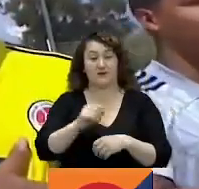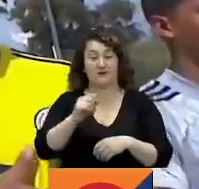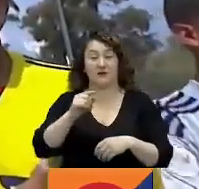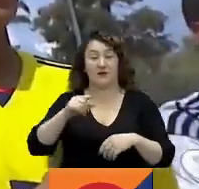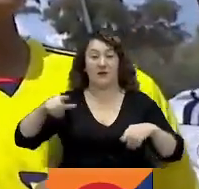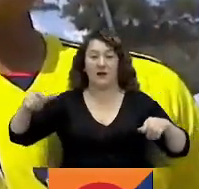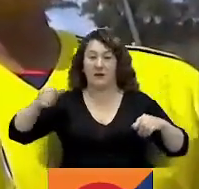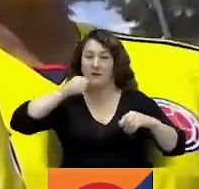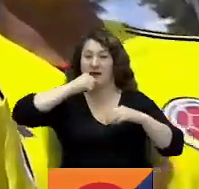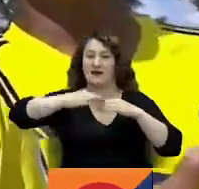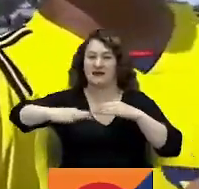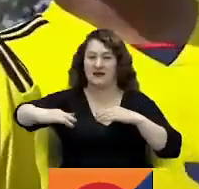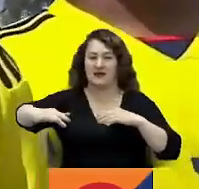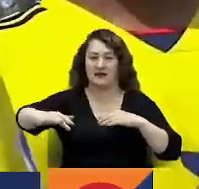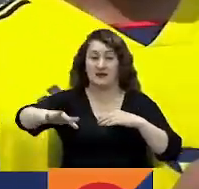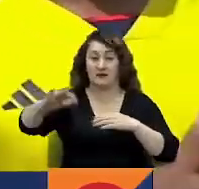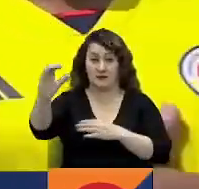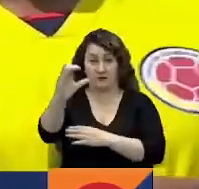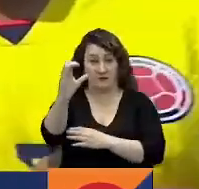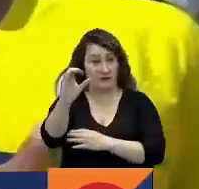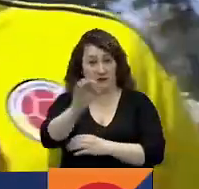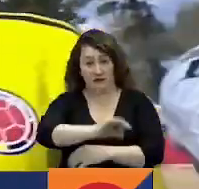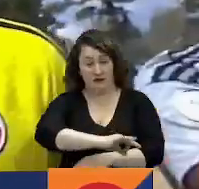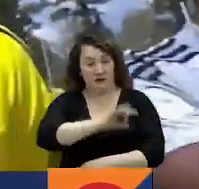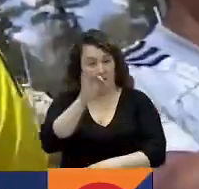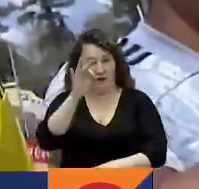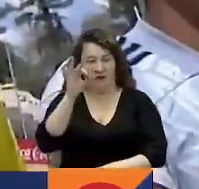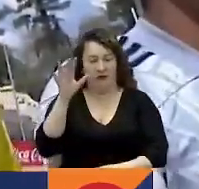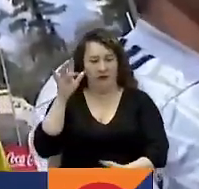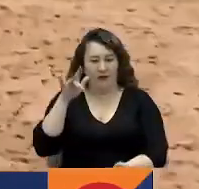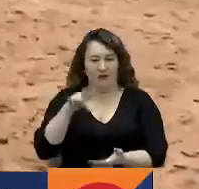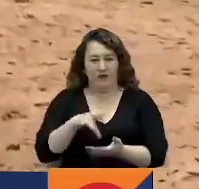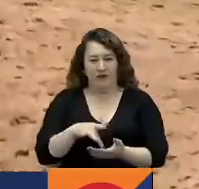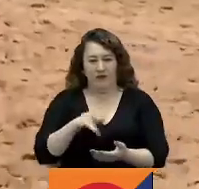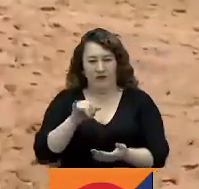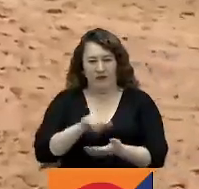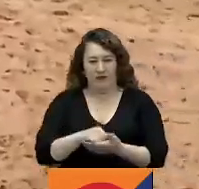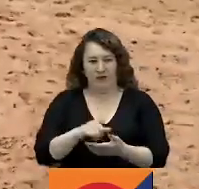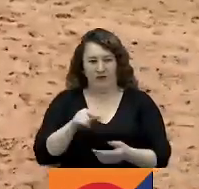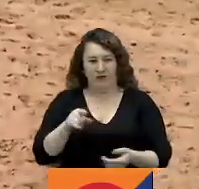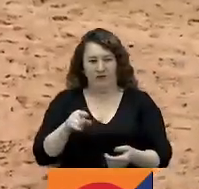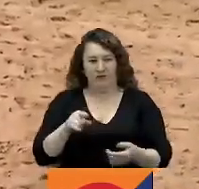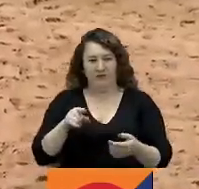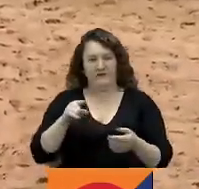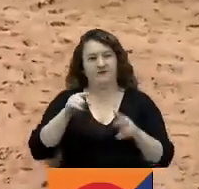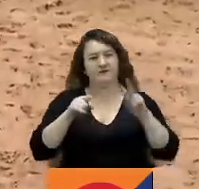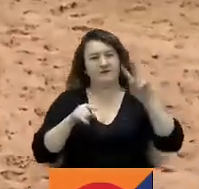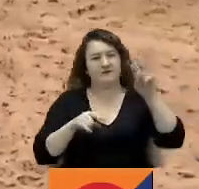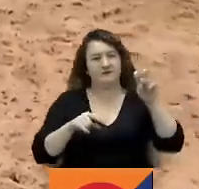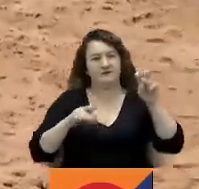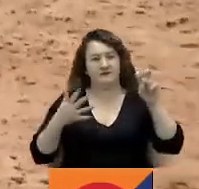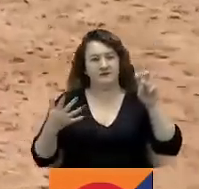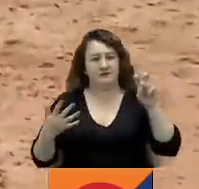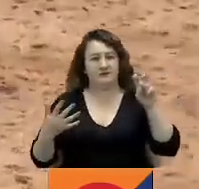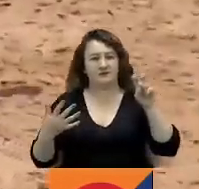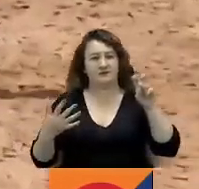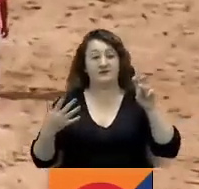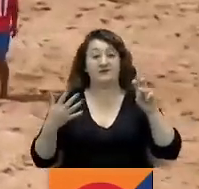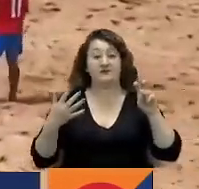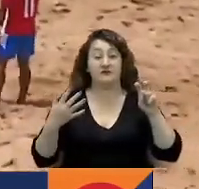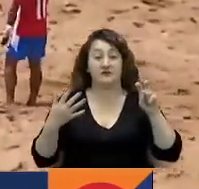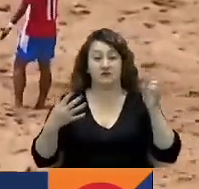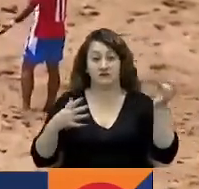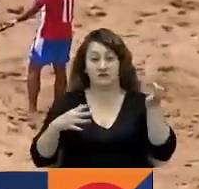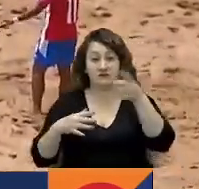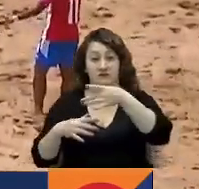playa, mejor dicho, porque la Selección Colombia nunca había estado en una cita de esta órbita. Se le ganó 7-5 al equipo de